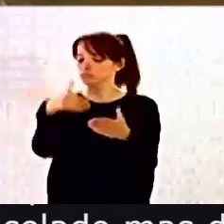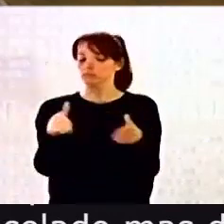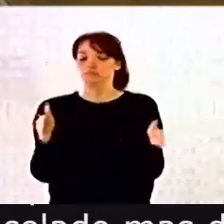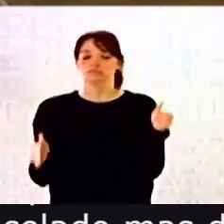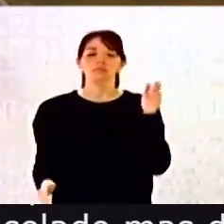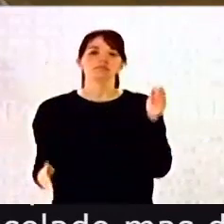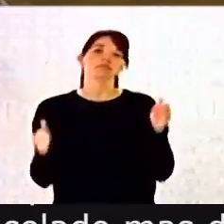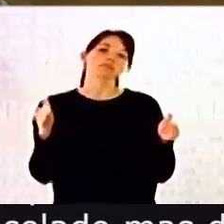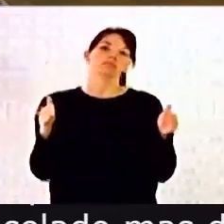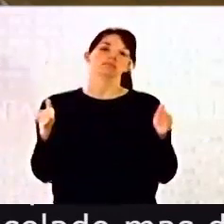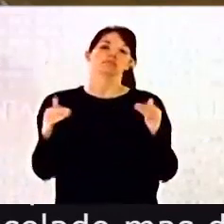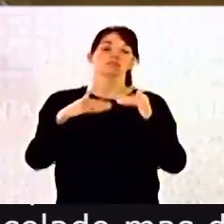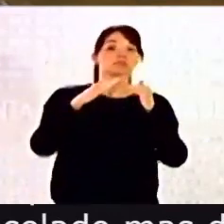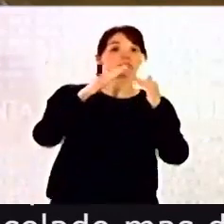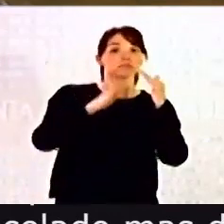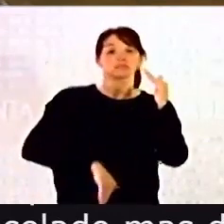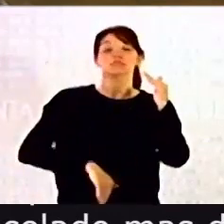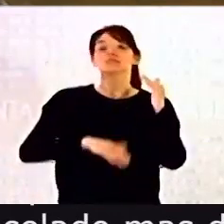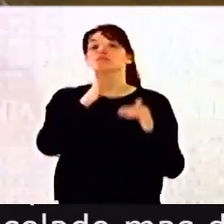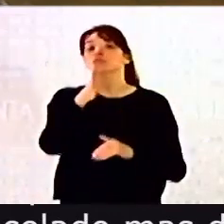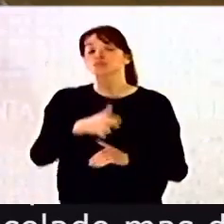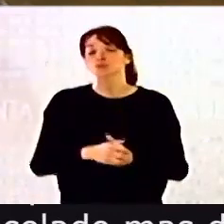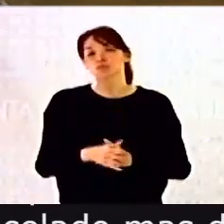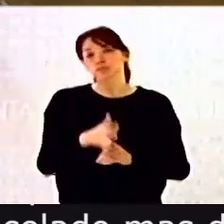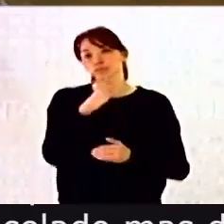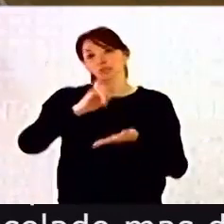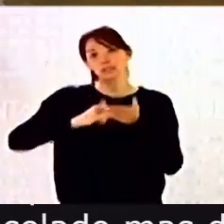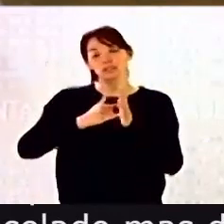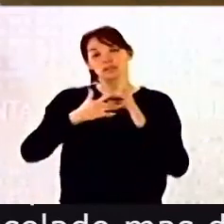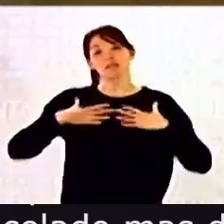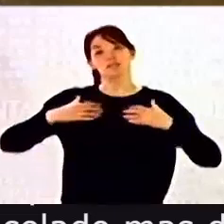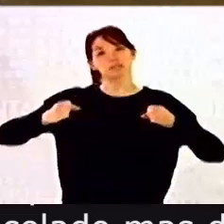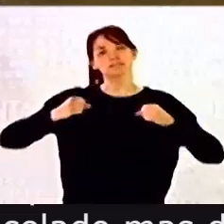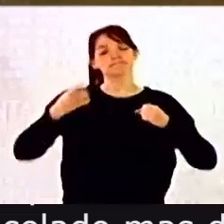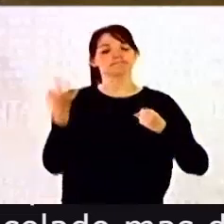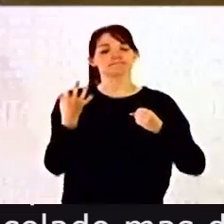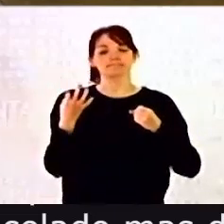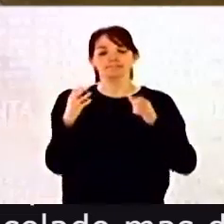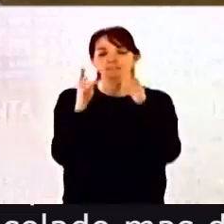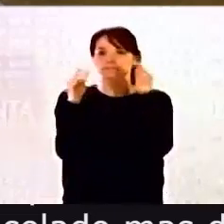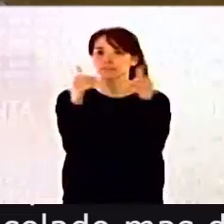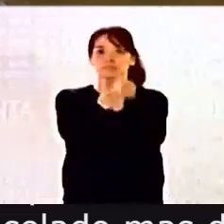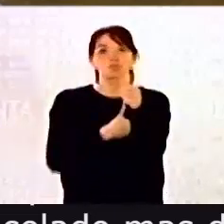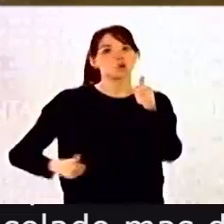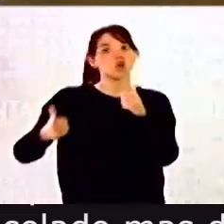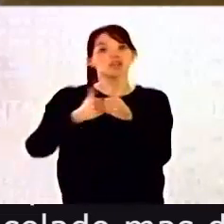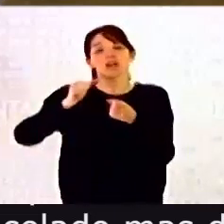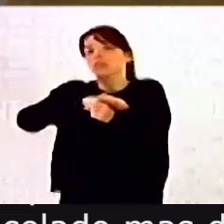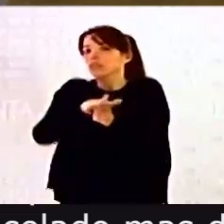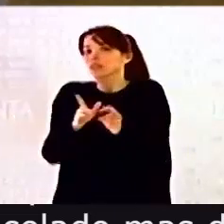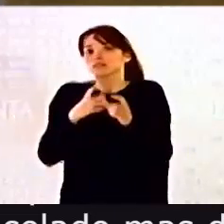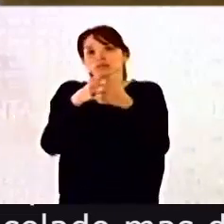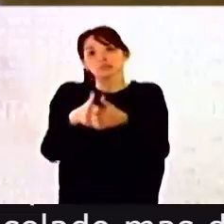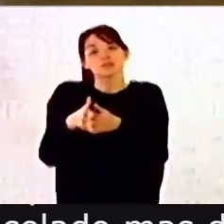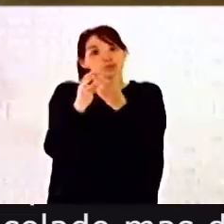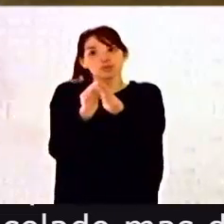Estos descensos, ya digo, se deben a que el sistema sanitario tenía que luchar de forma prioritaria contra el